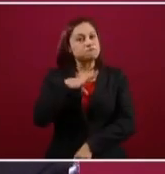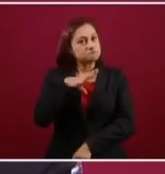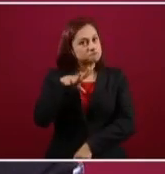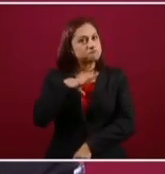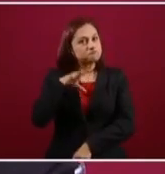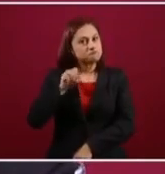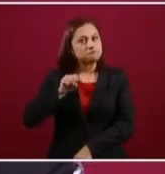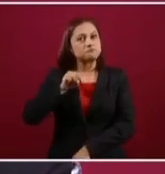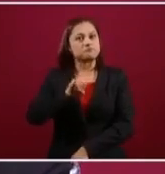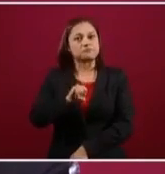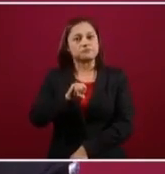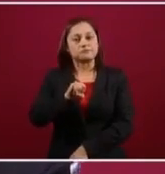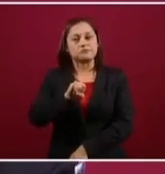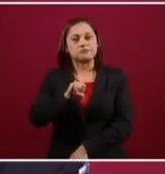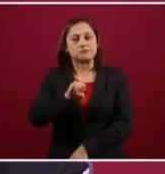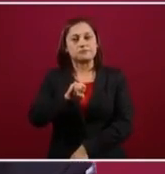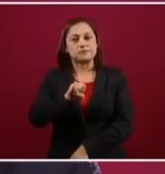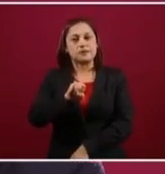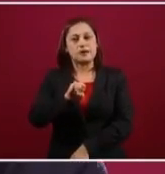está